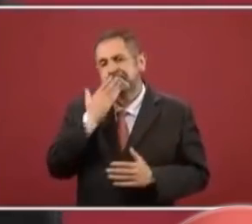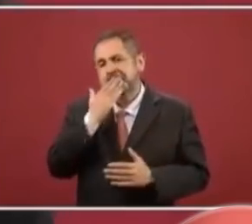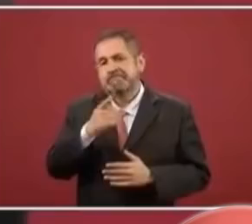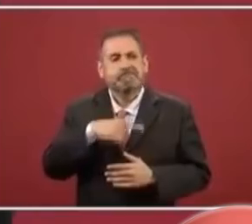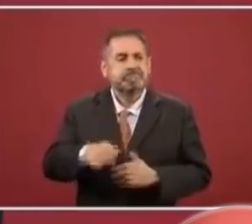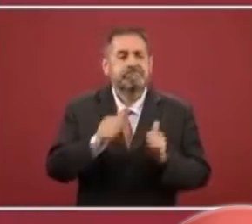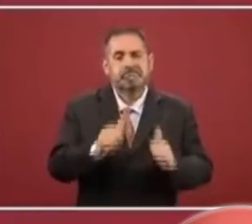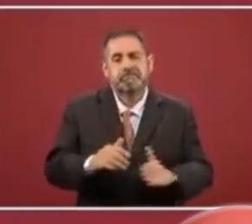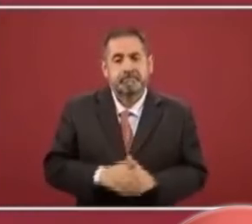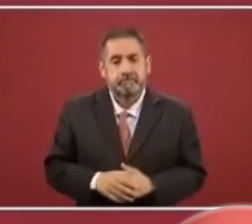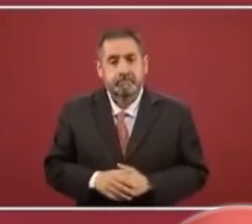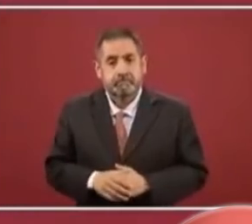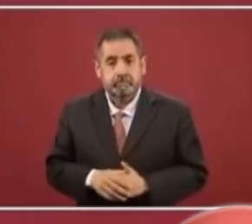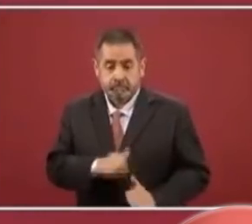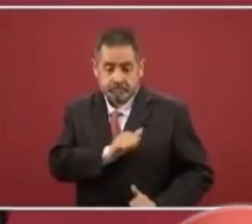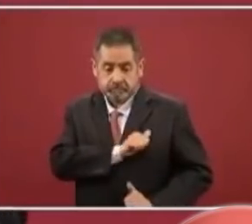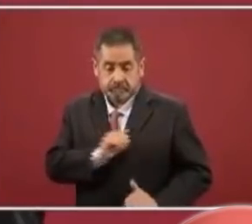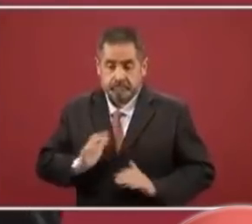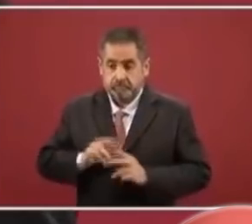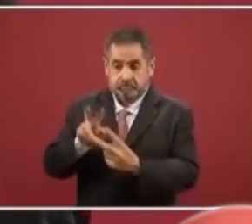Son dos instituciones